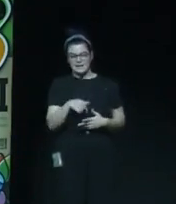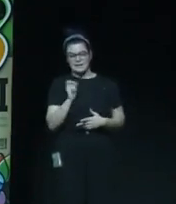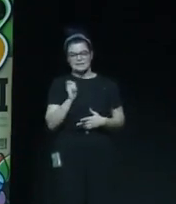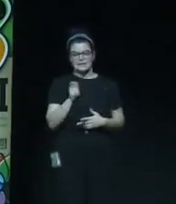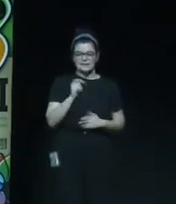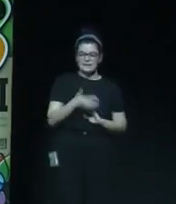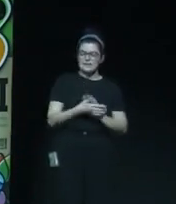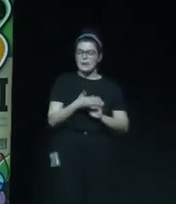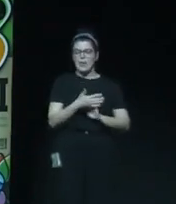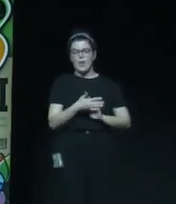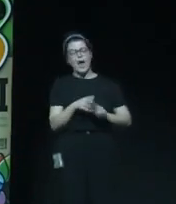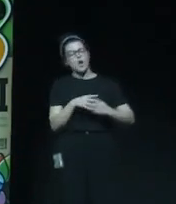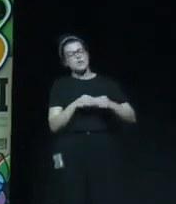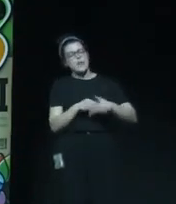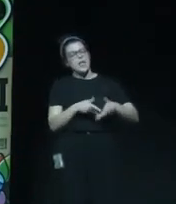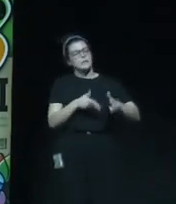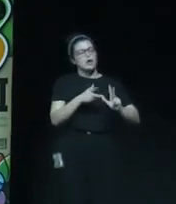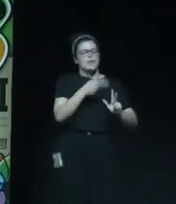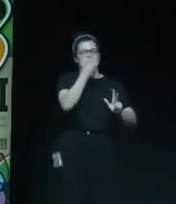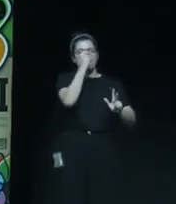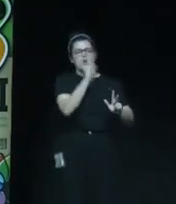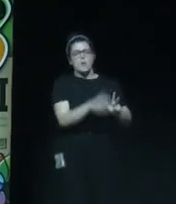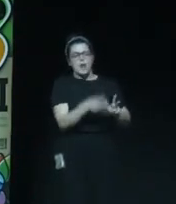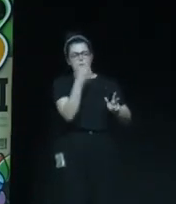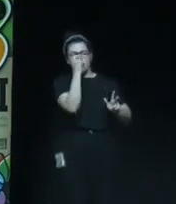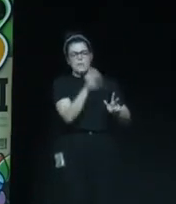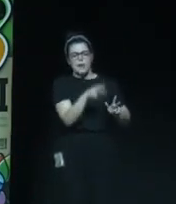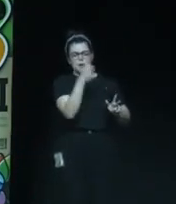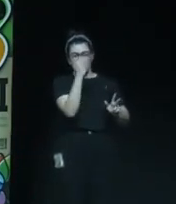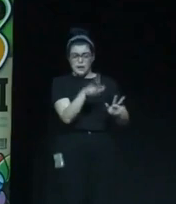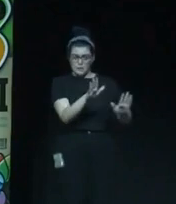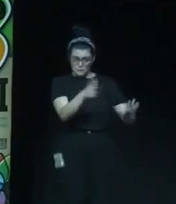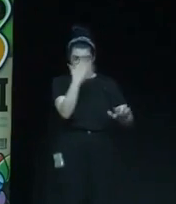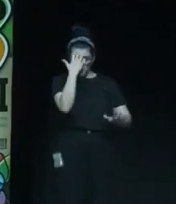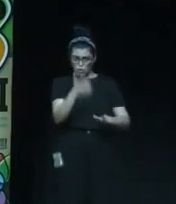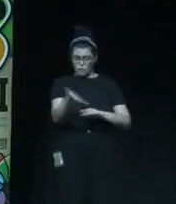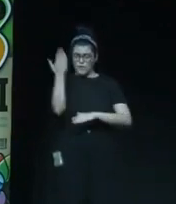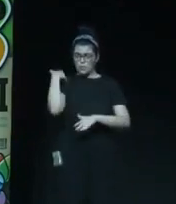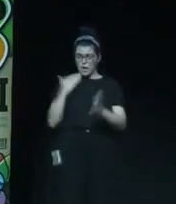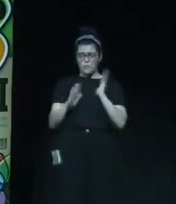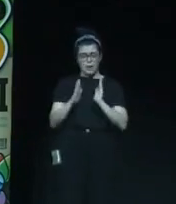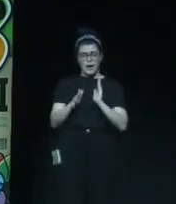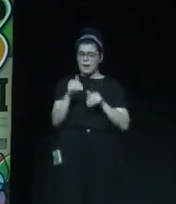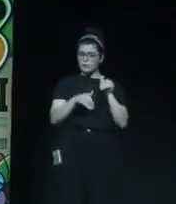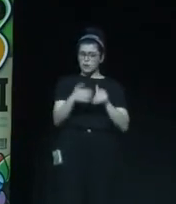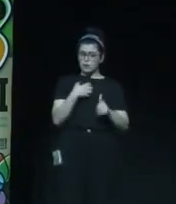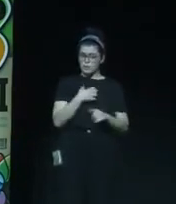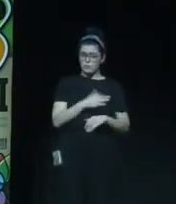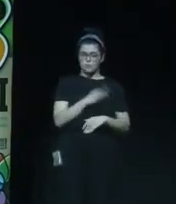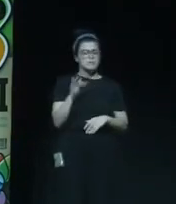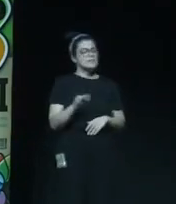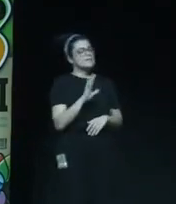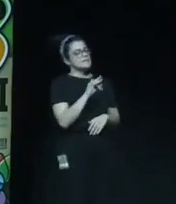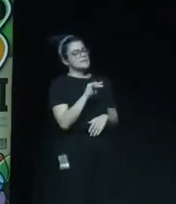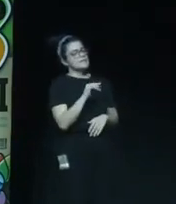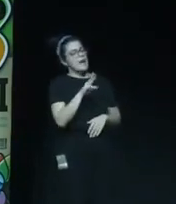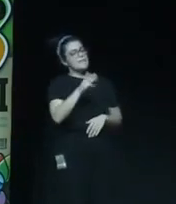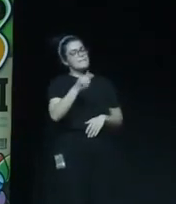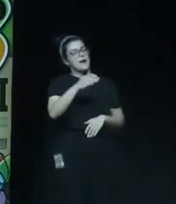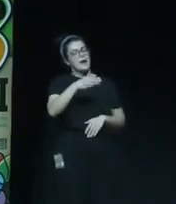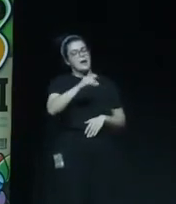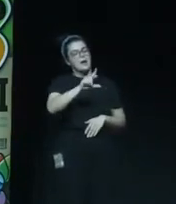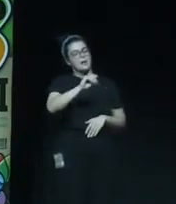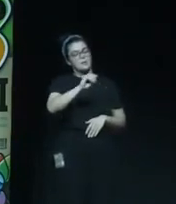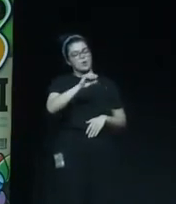con esta democracia no sirve. Bueno, vamos a plantear otro modelo, pero hay que irlo cambiando. Sí, tuvimos a Pablo Simón en la Escuela Abierta de la